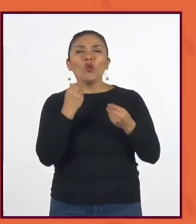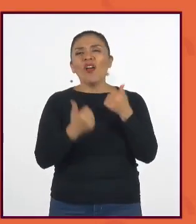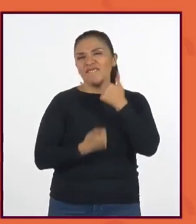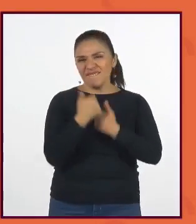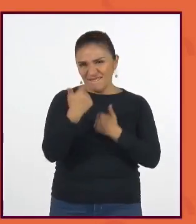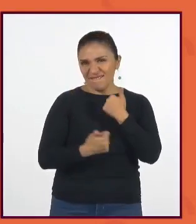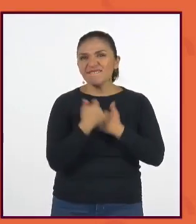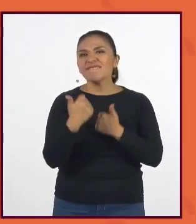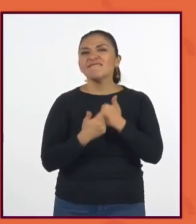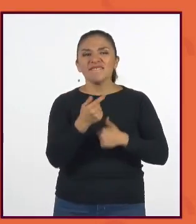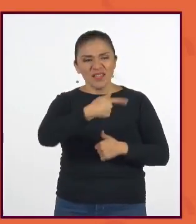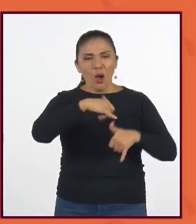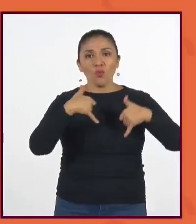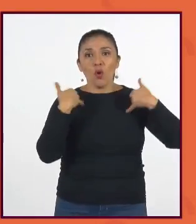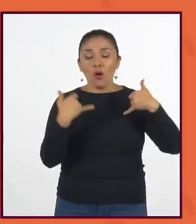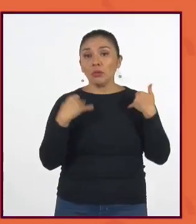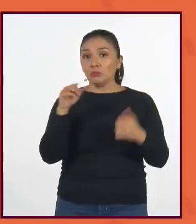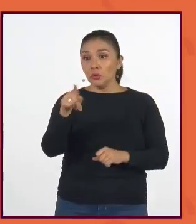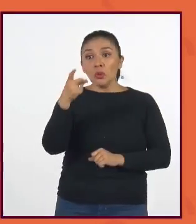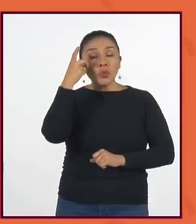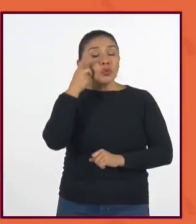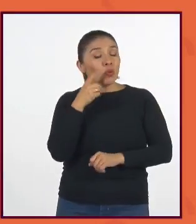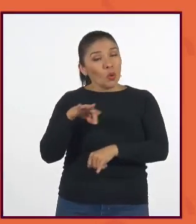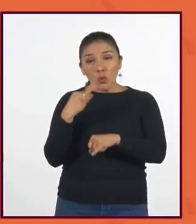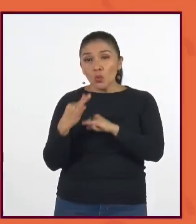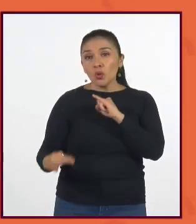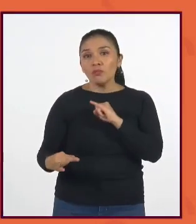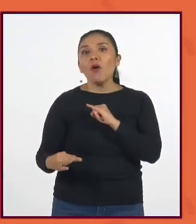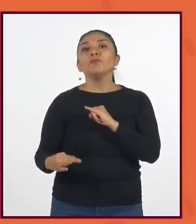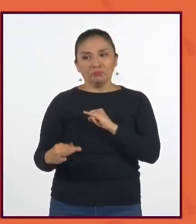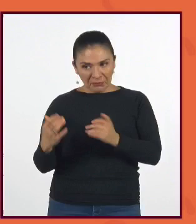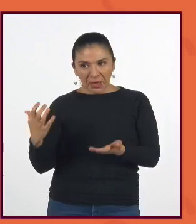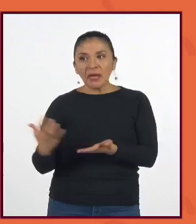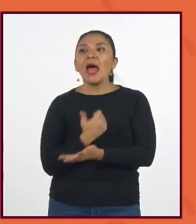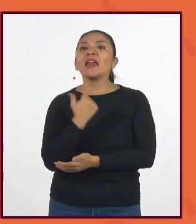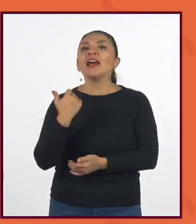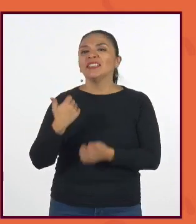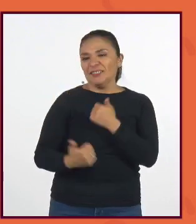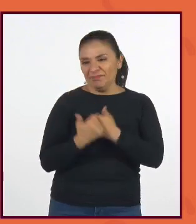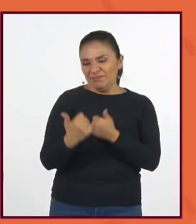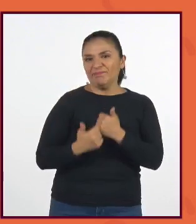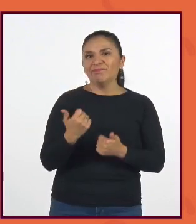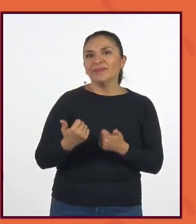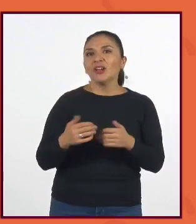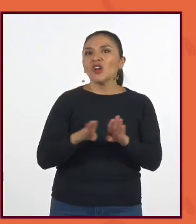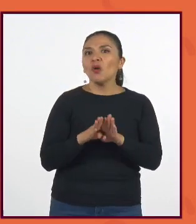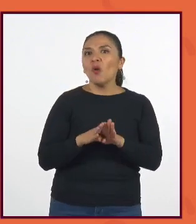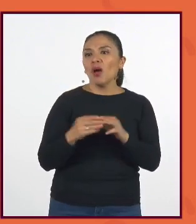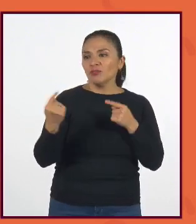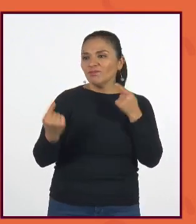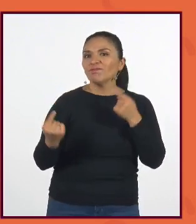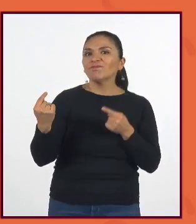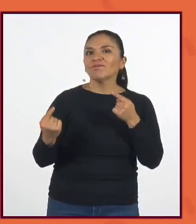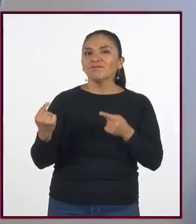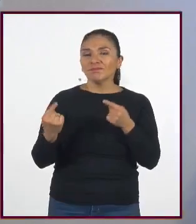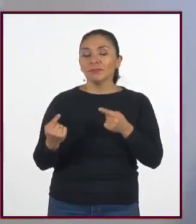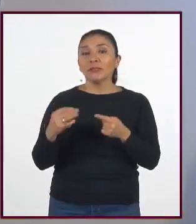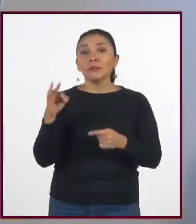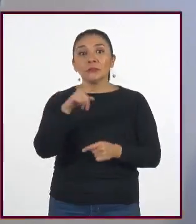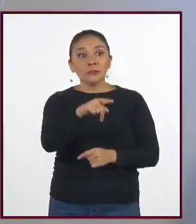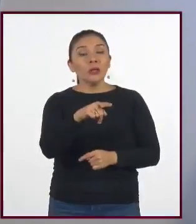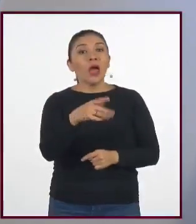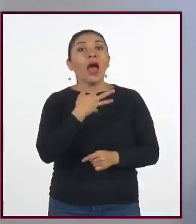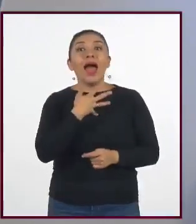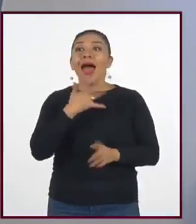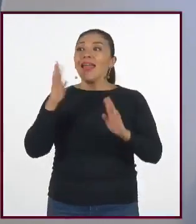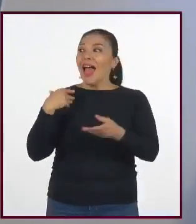el que se duerma al último gana, ¿no? El reto del clonazepam, que son aquellos que consiguen el